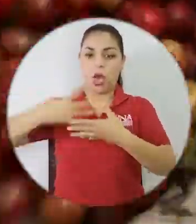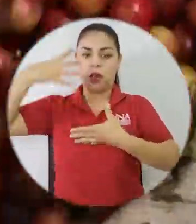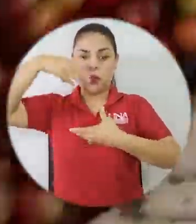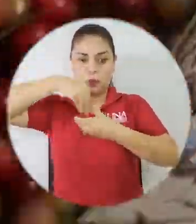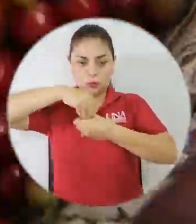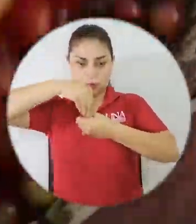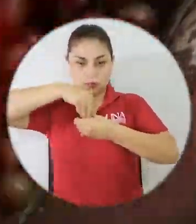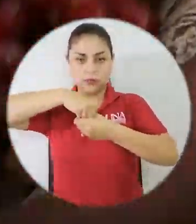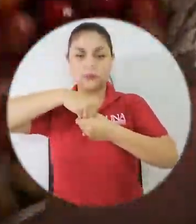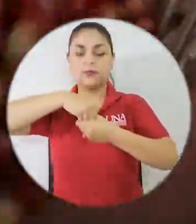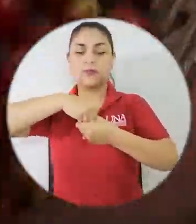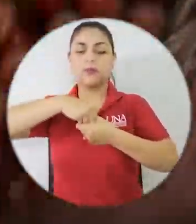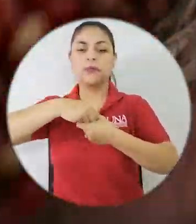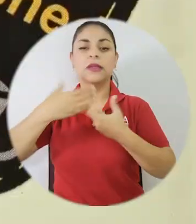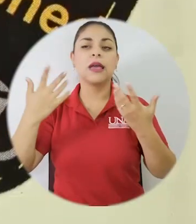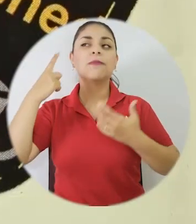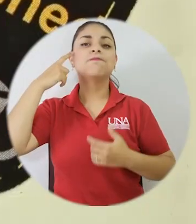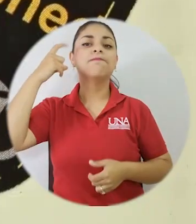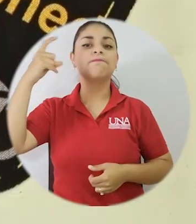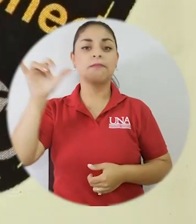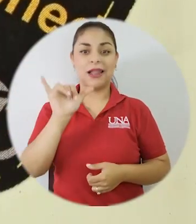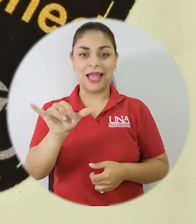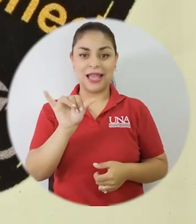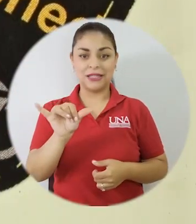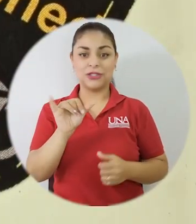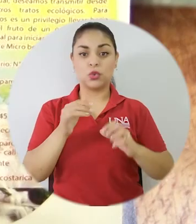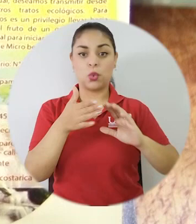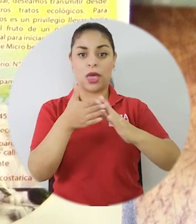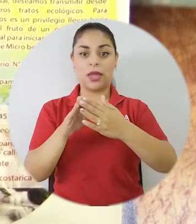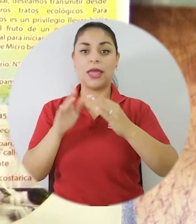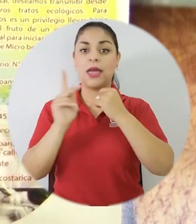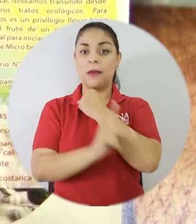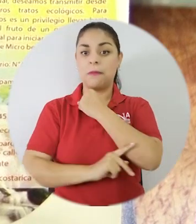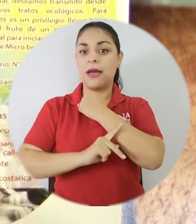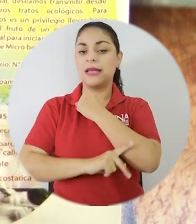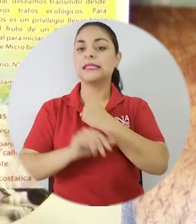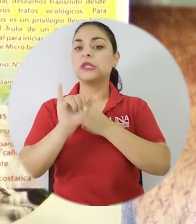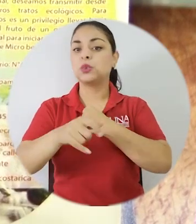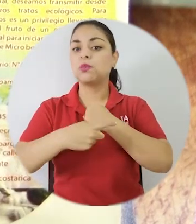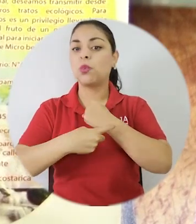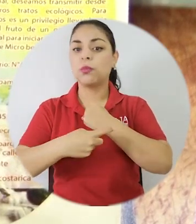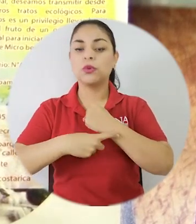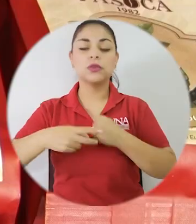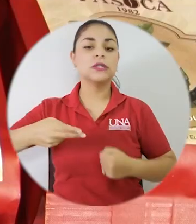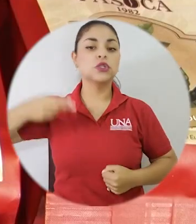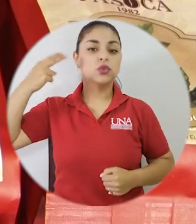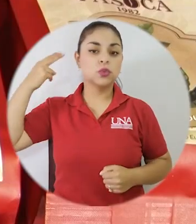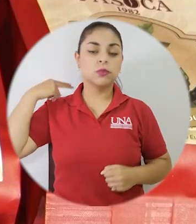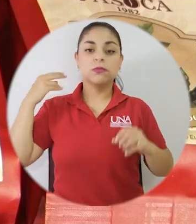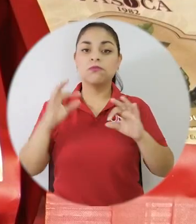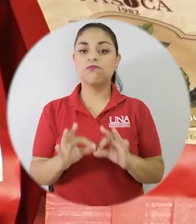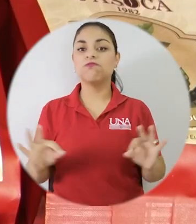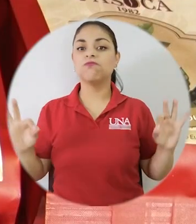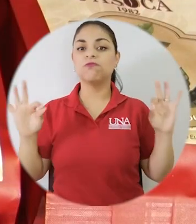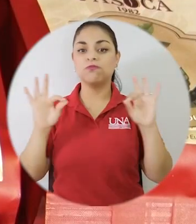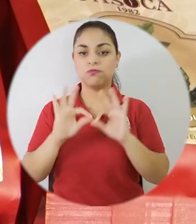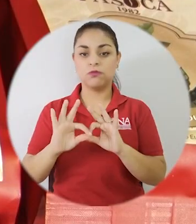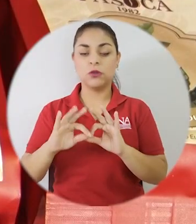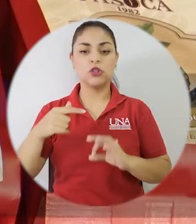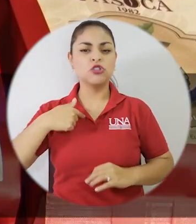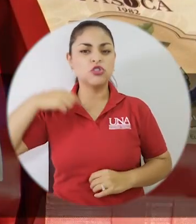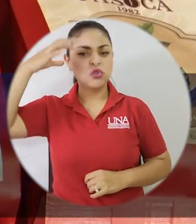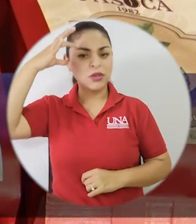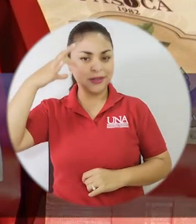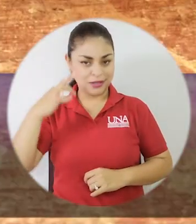ese Estado para la ciudadanía del país, han sido momentos históricos muy importantes. Yo diría